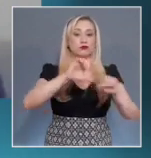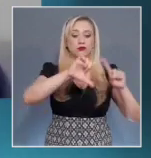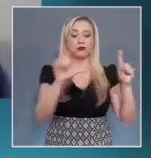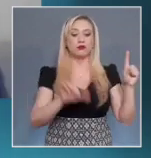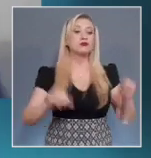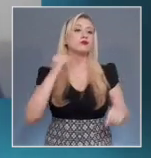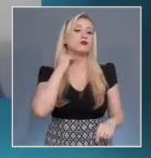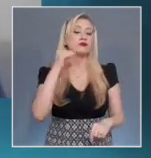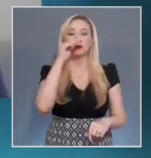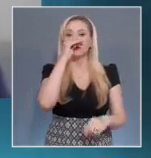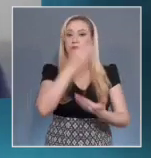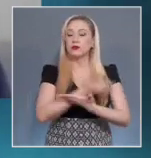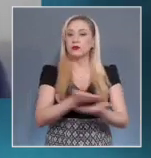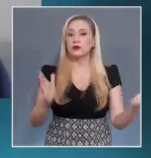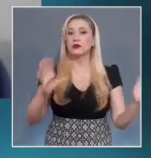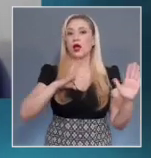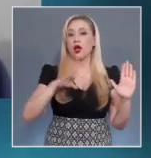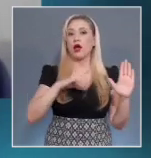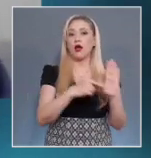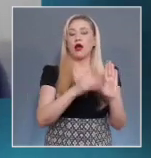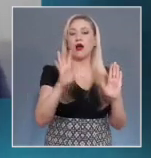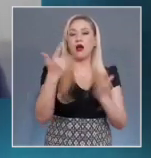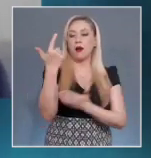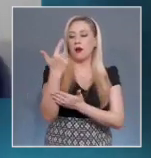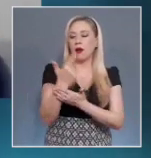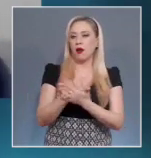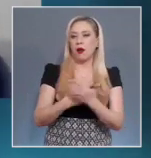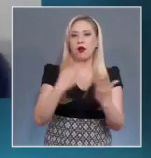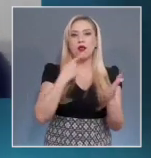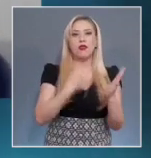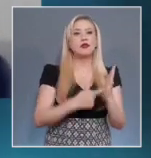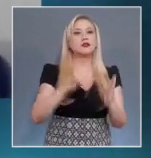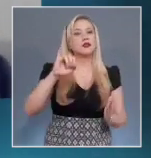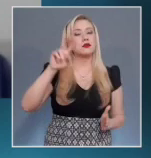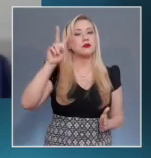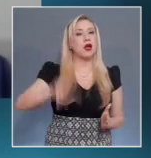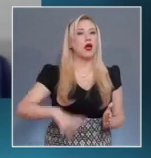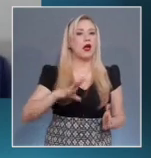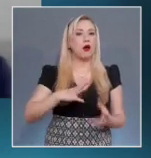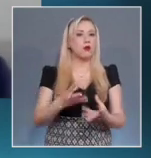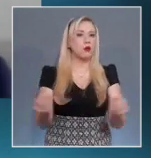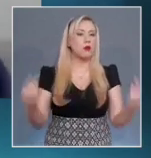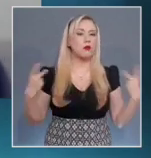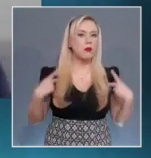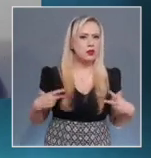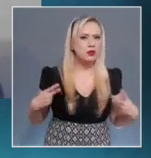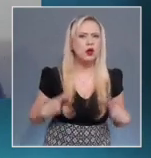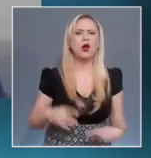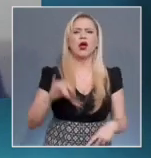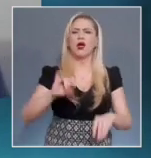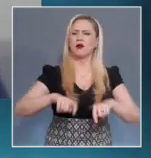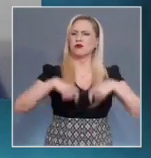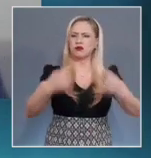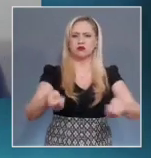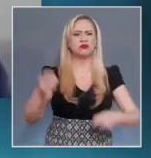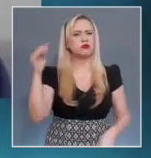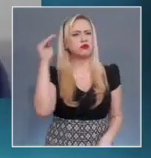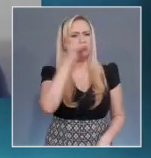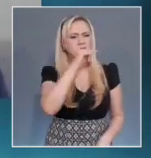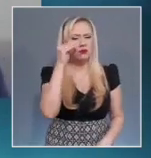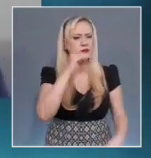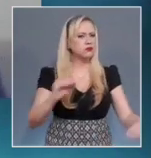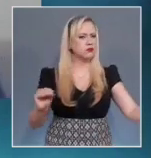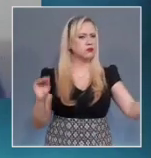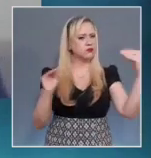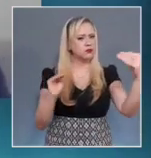dato relevante que es la gratuidad, se puede prestar el servicio precisamente para que a través de los